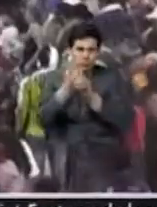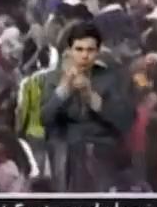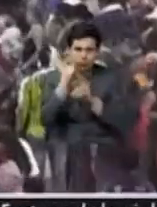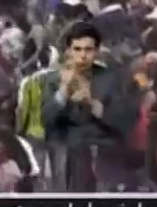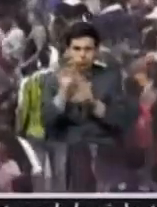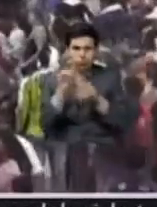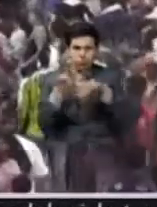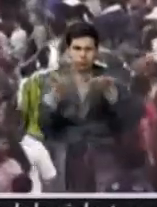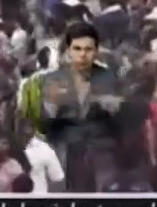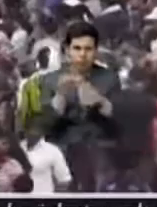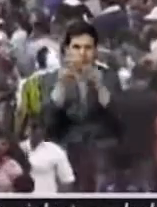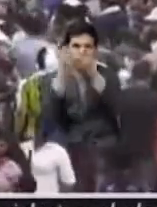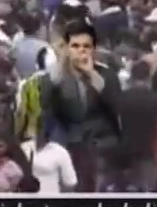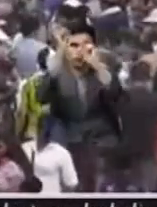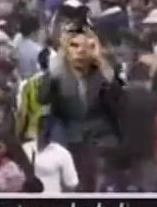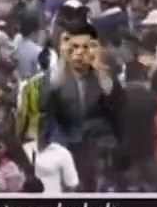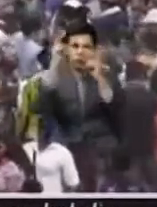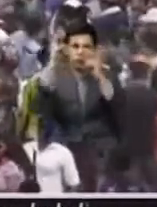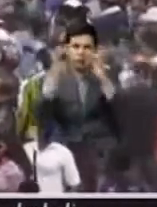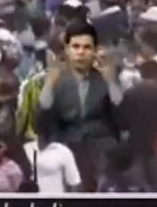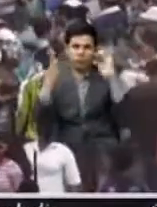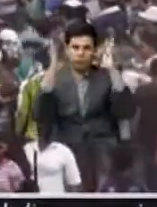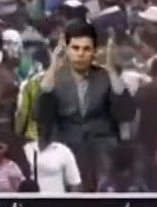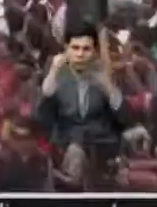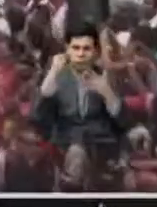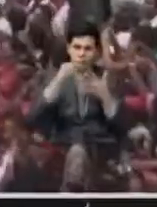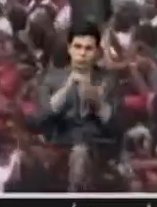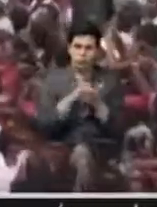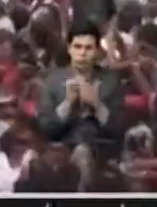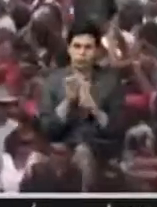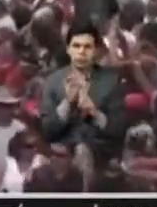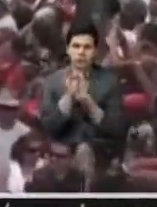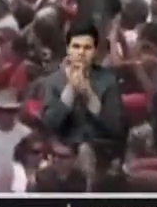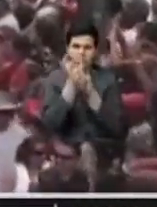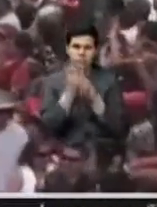las tradicionales ferias y fiestas con su espectáculo central.